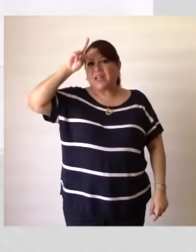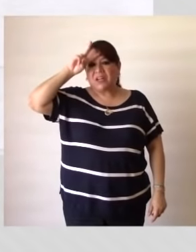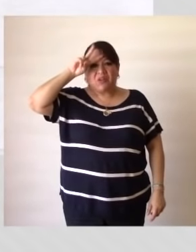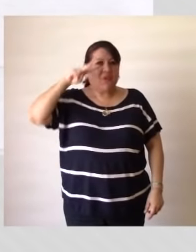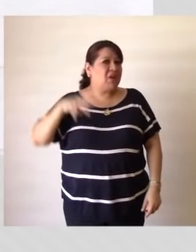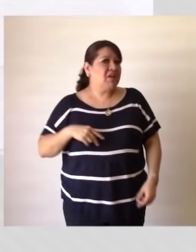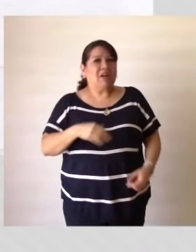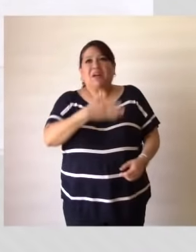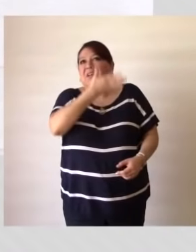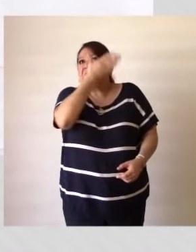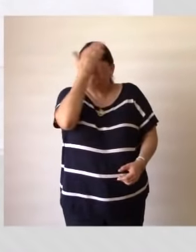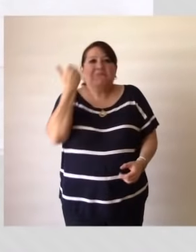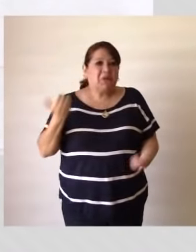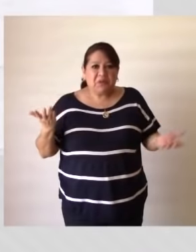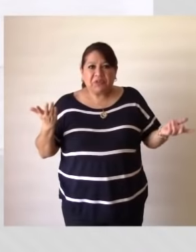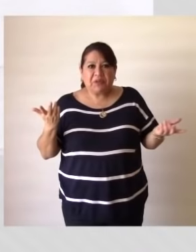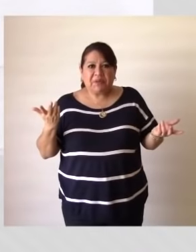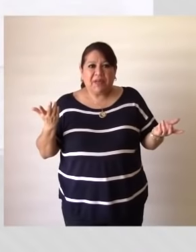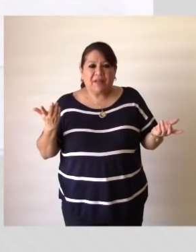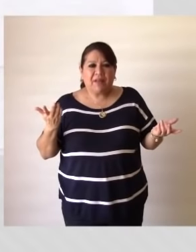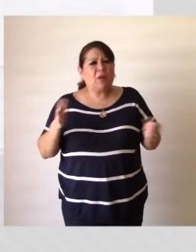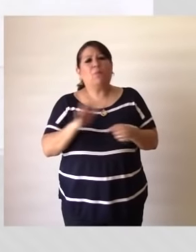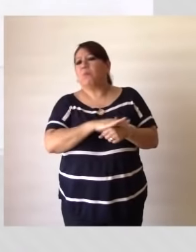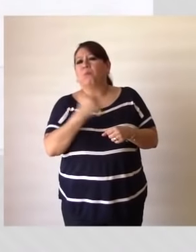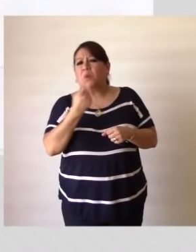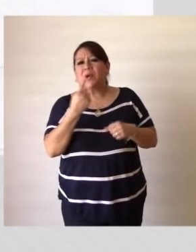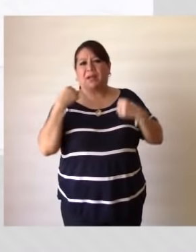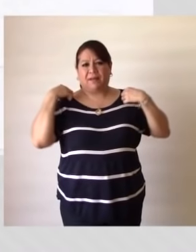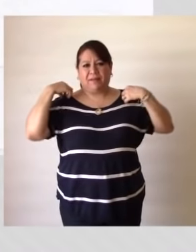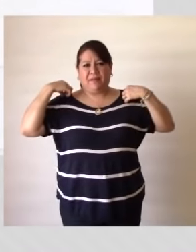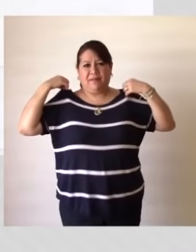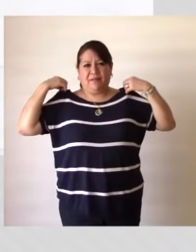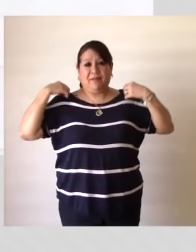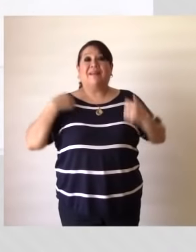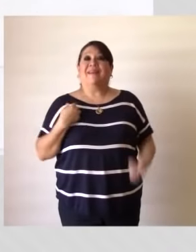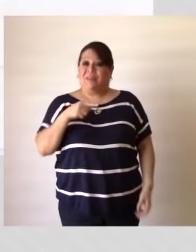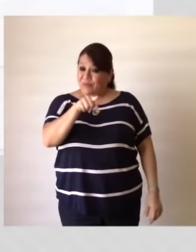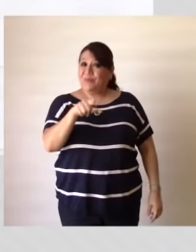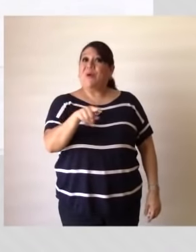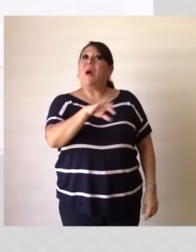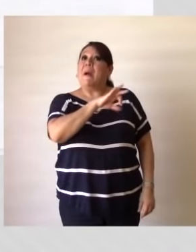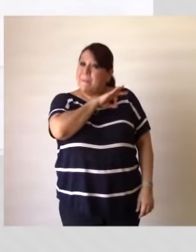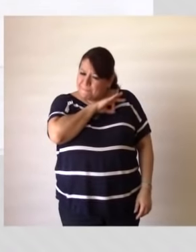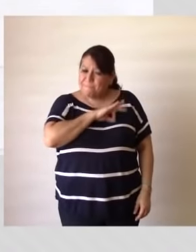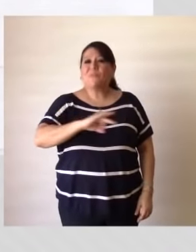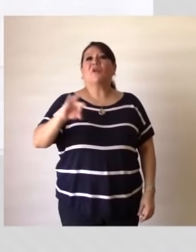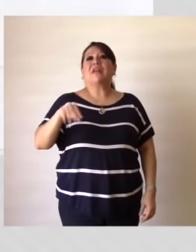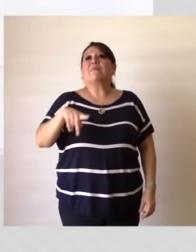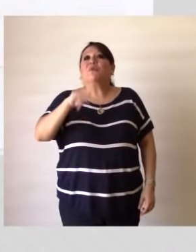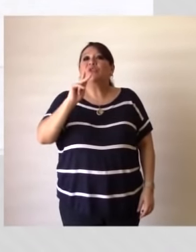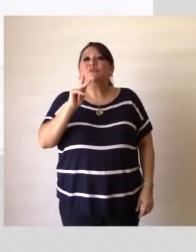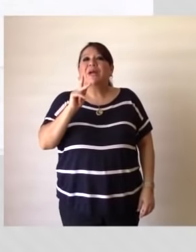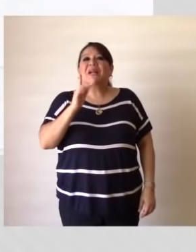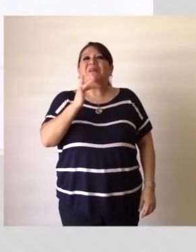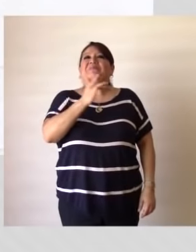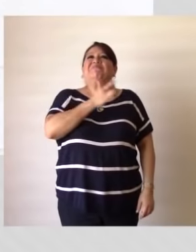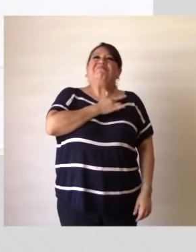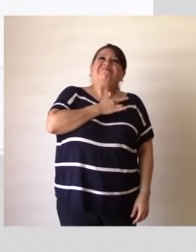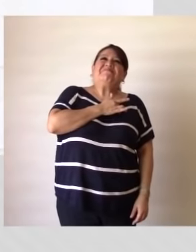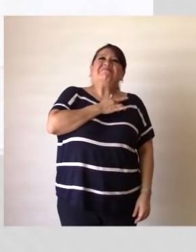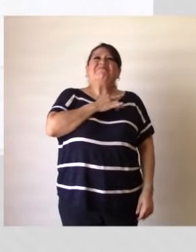no es que no puedas es un problema de tu actitud tu actitud está tan